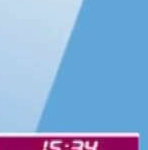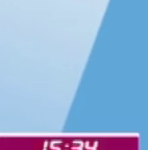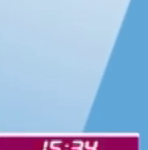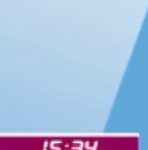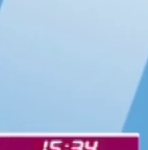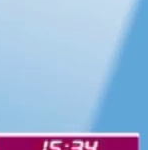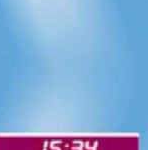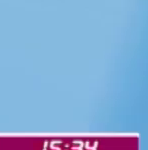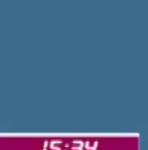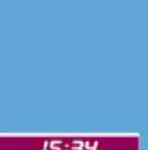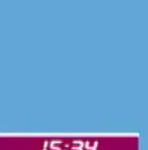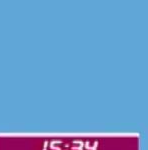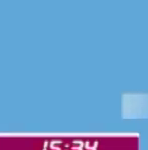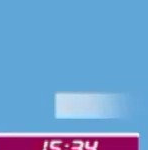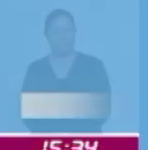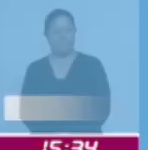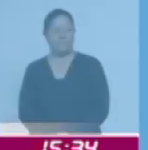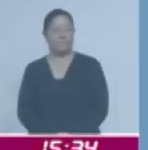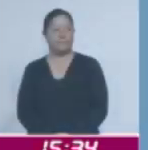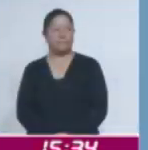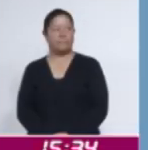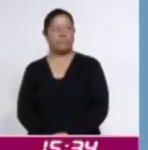Continuamos.